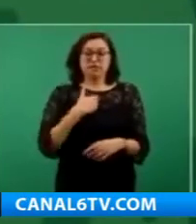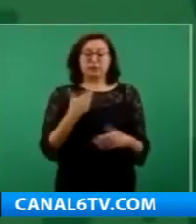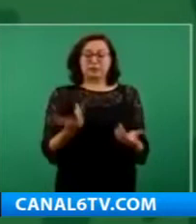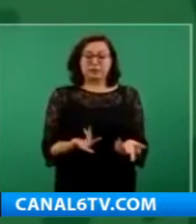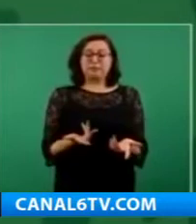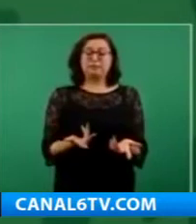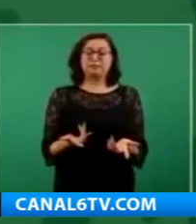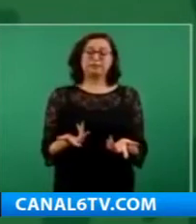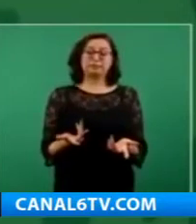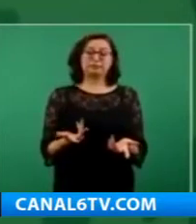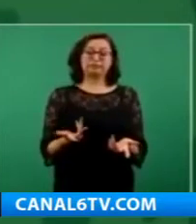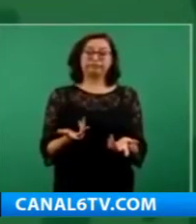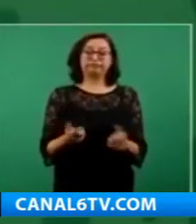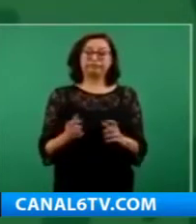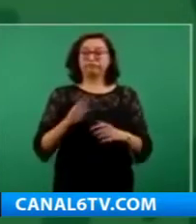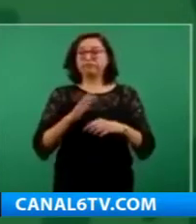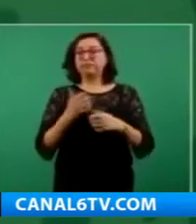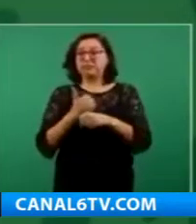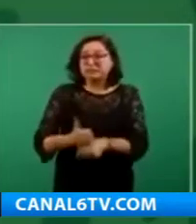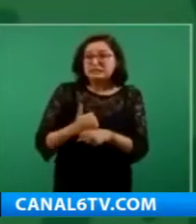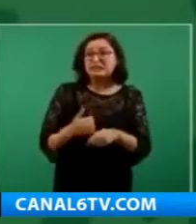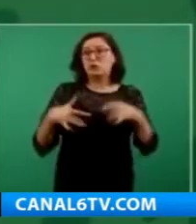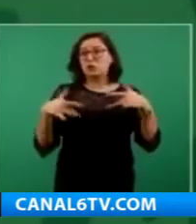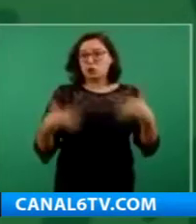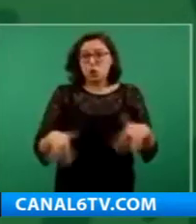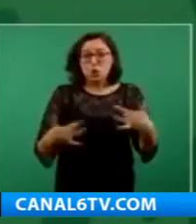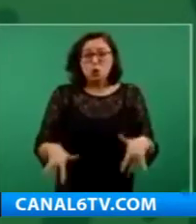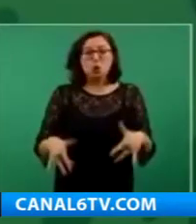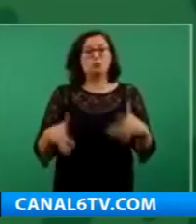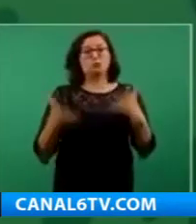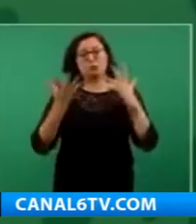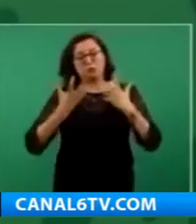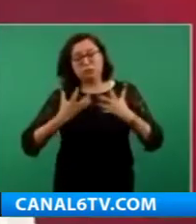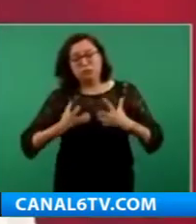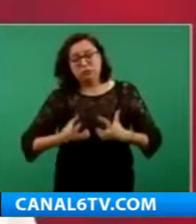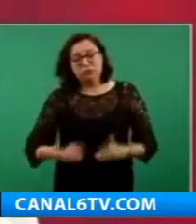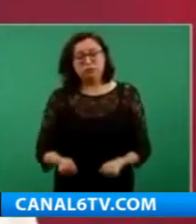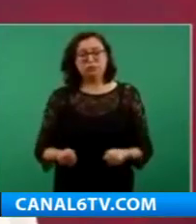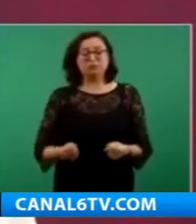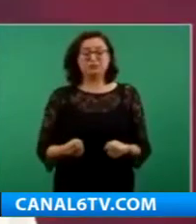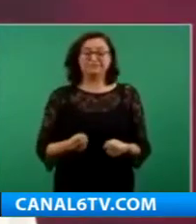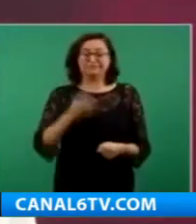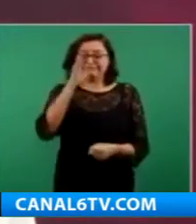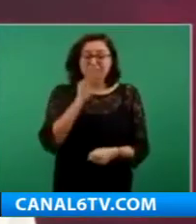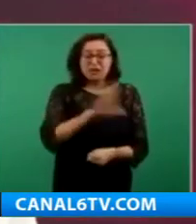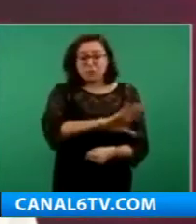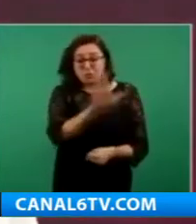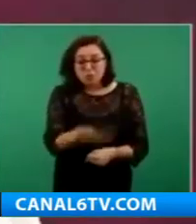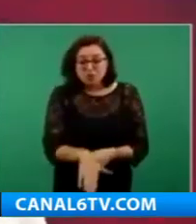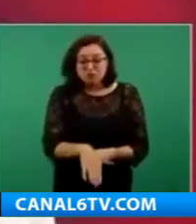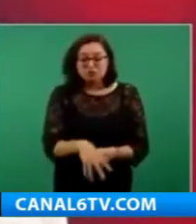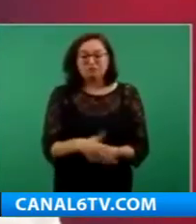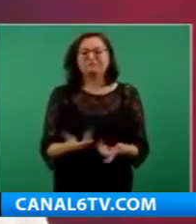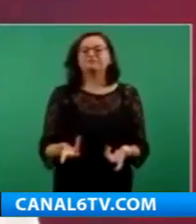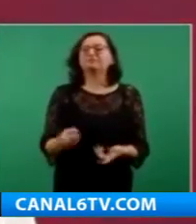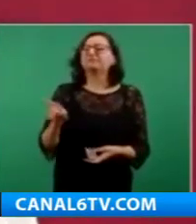grave, han tenido momentos de angustia, de dolor, de desolación, o que han perdido a familiares, y